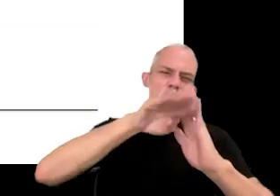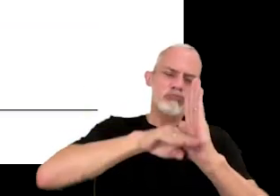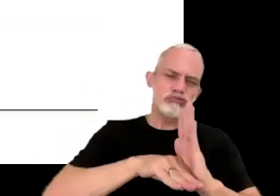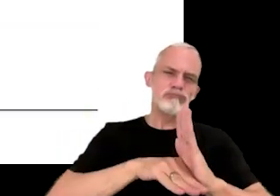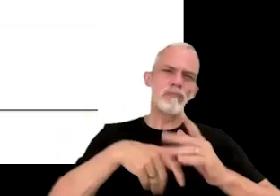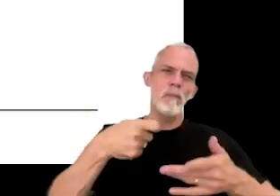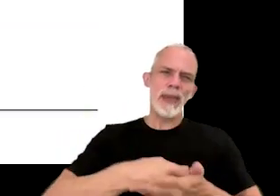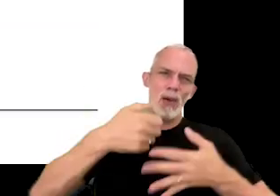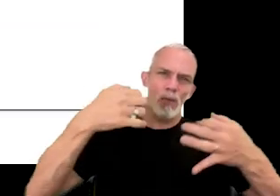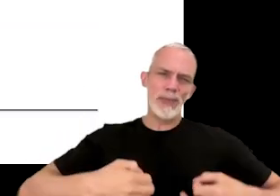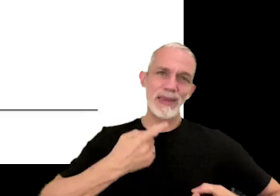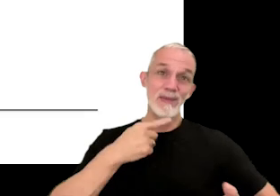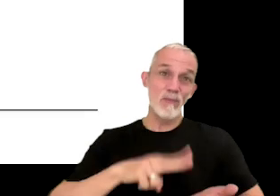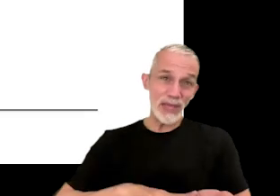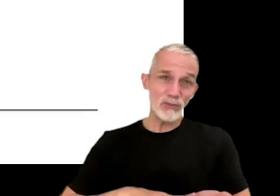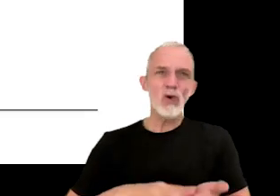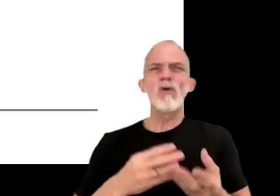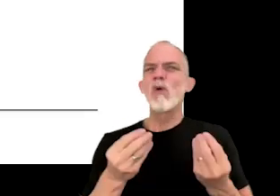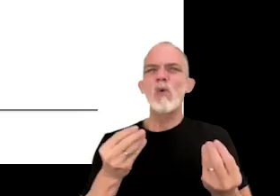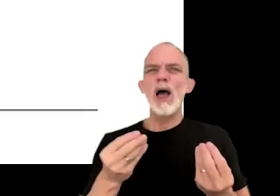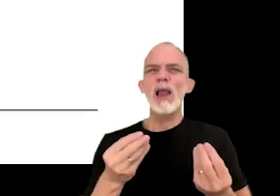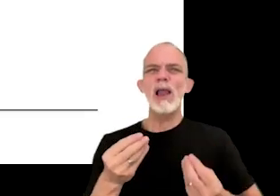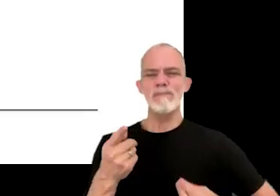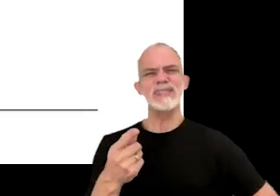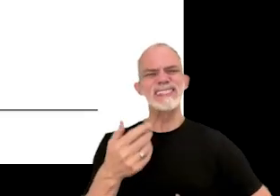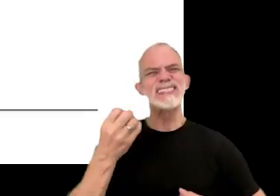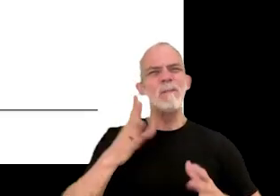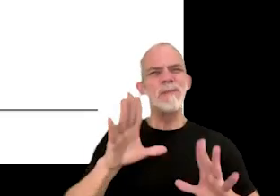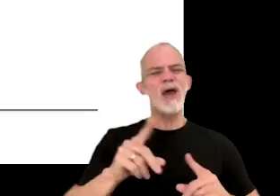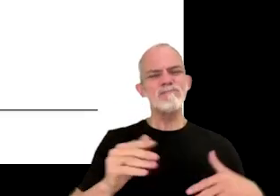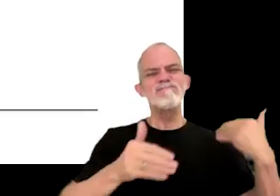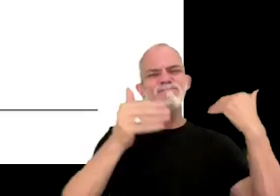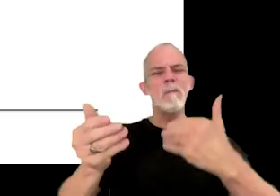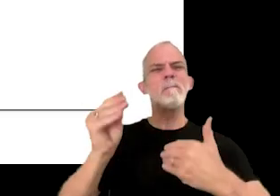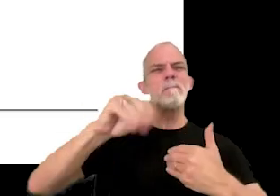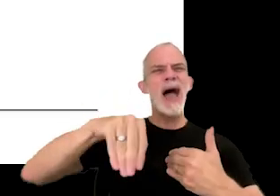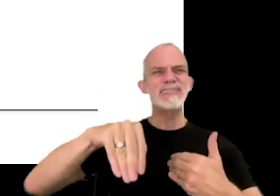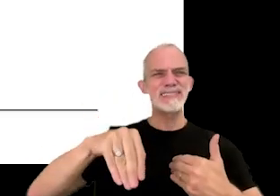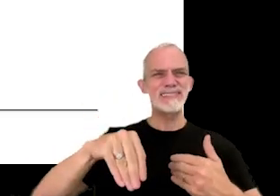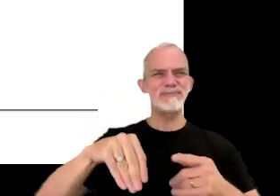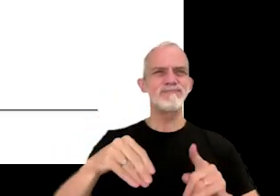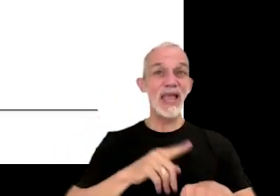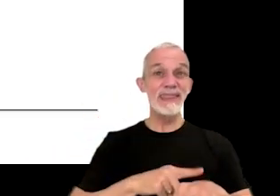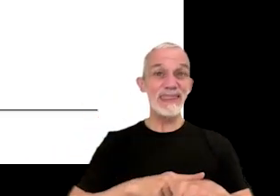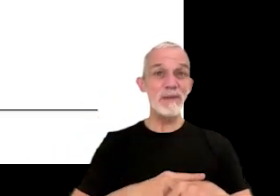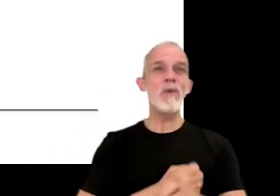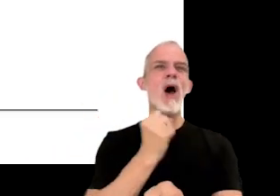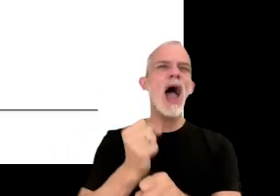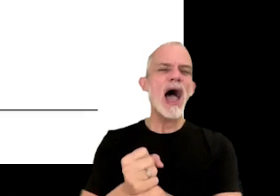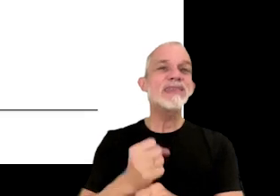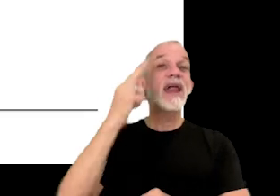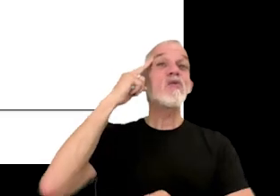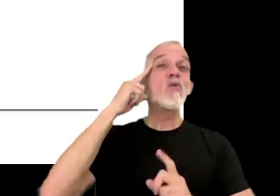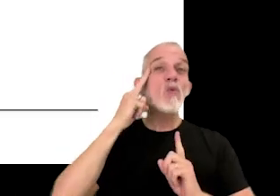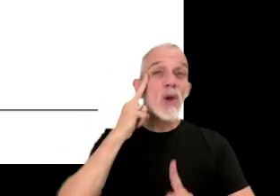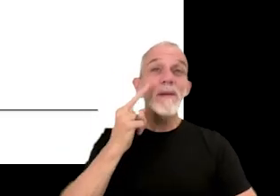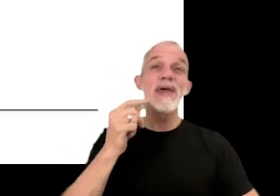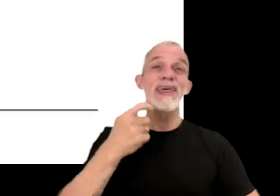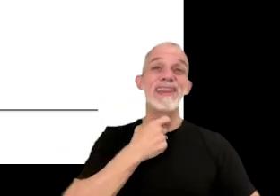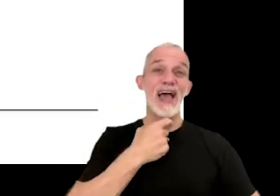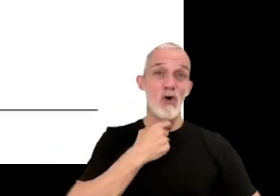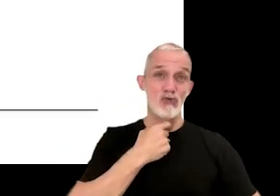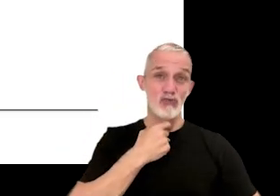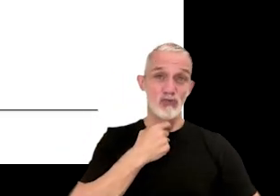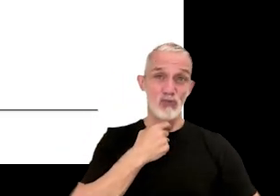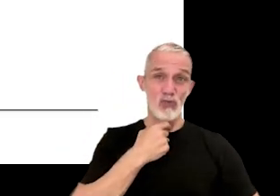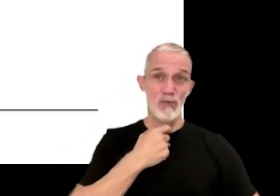obligaciones tributarias, se estima conveniente extender nuevamente el plazo hasta el 9 de agosto